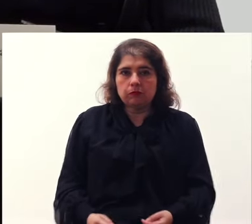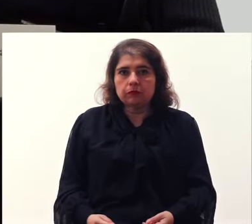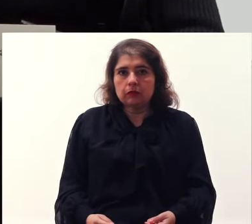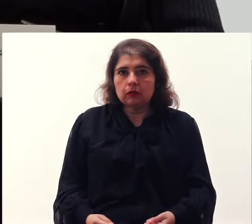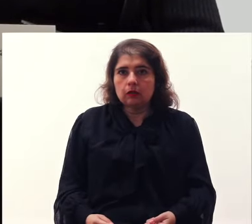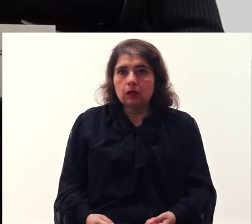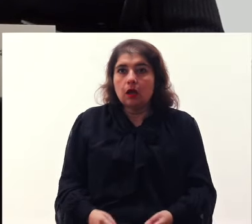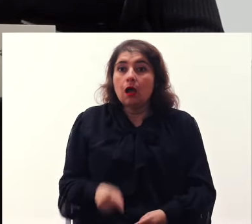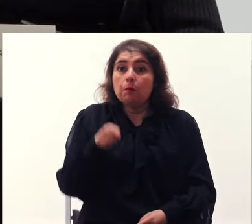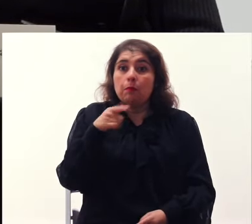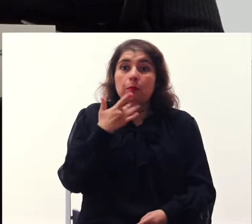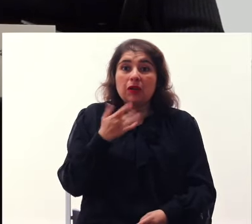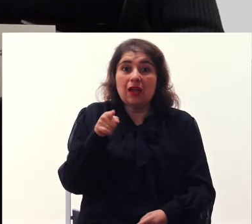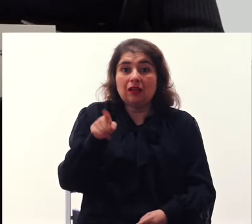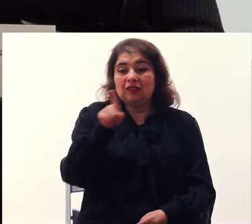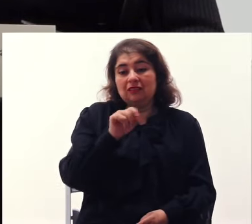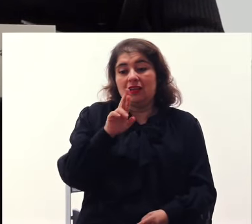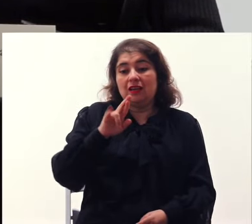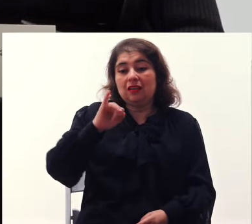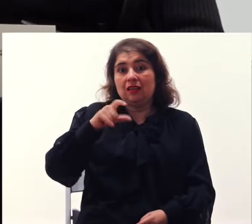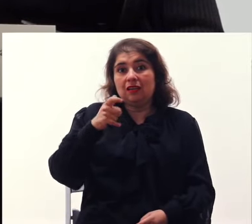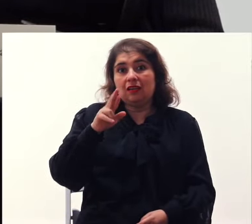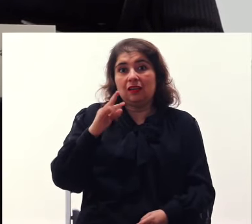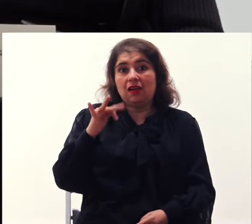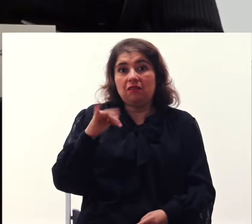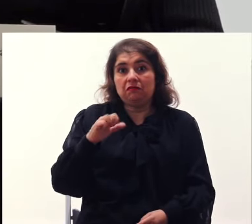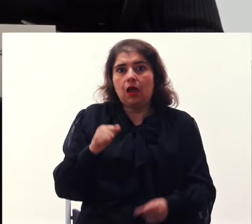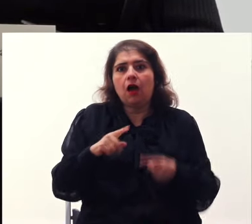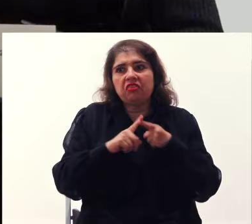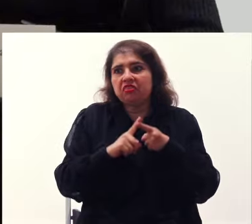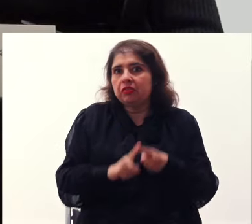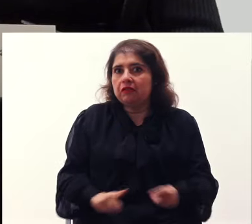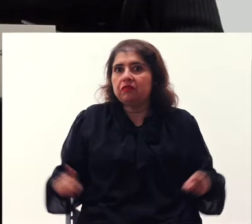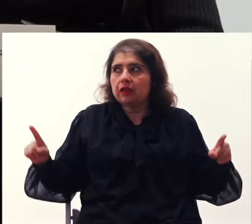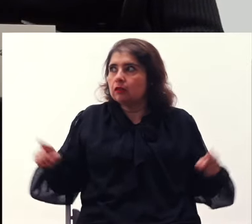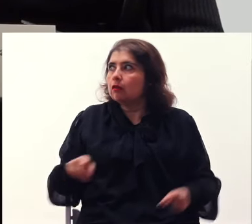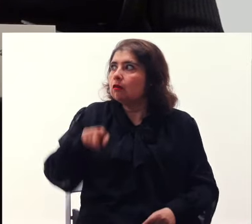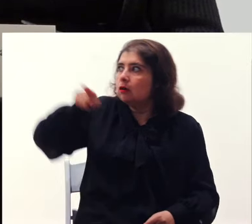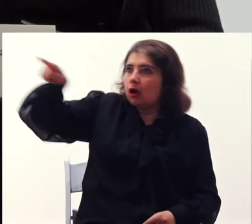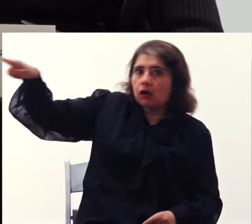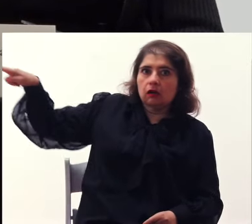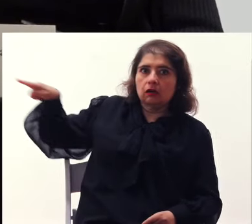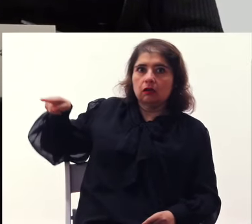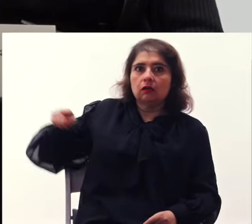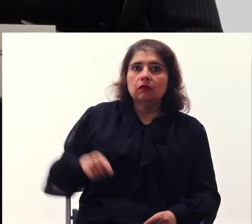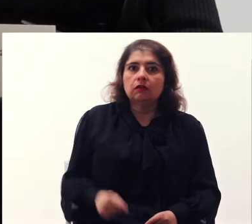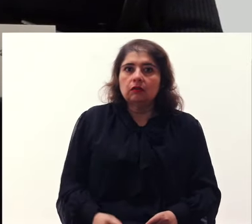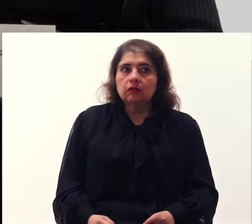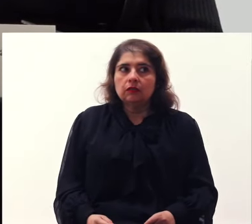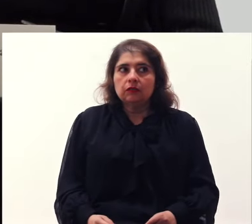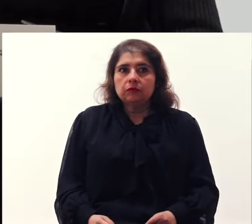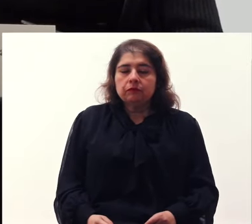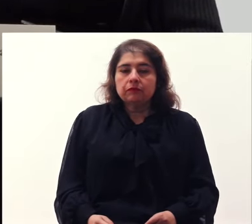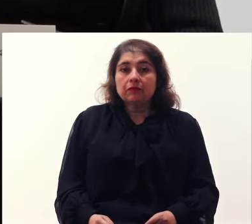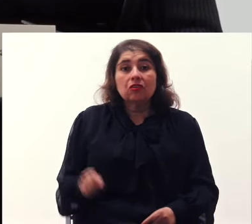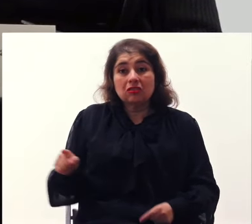paso también, digamos, de la serigrafía, que es otro procedimiento de estampación muy distinto al que vemos acá, ¿no es